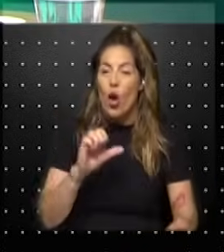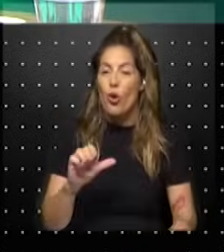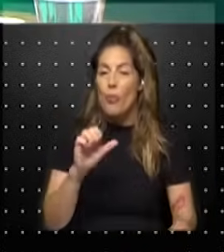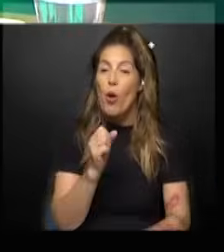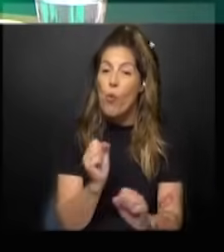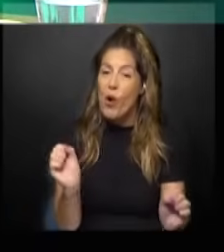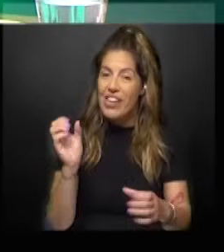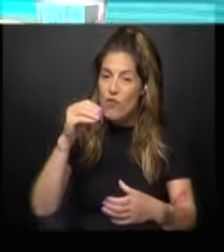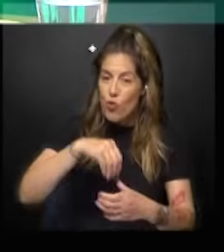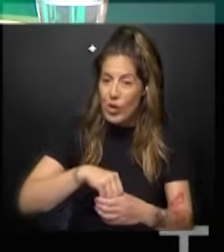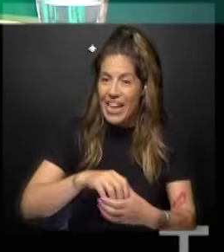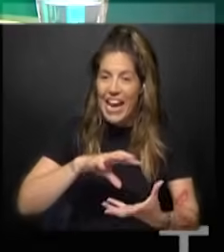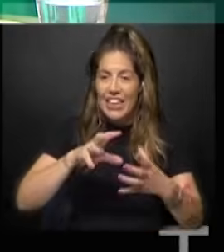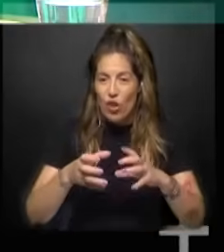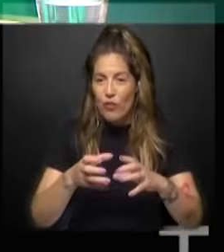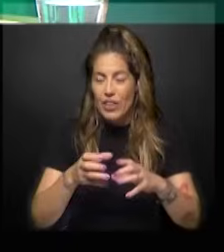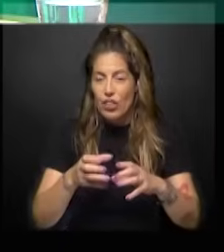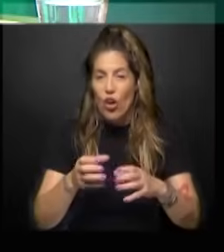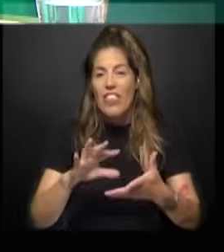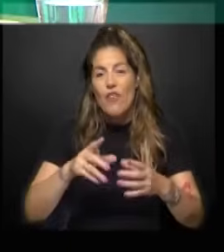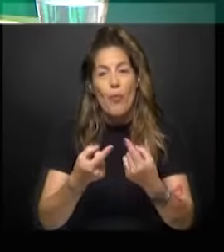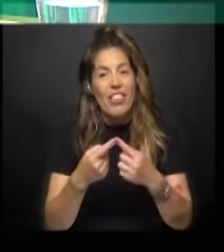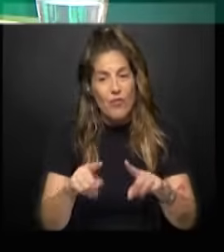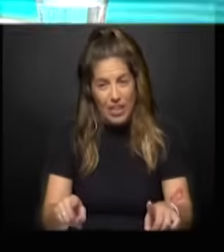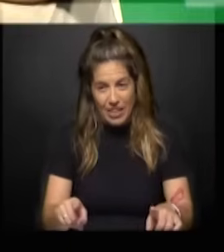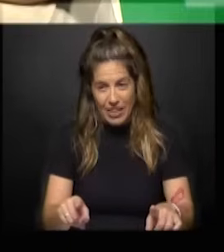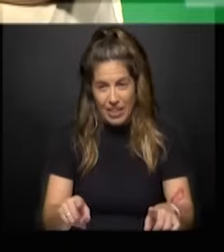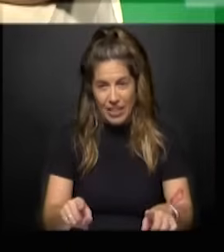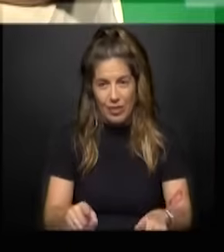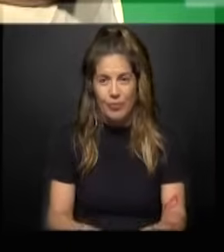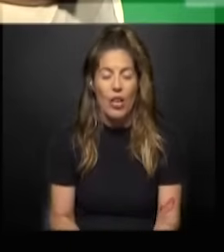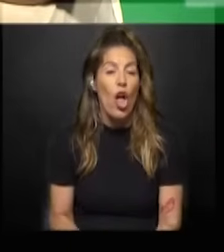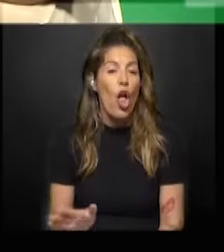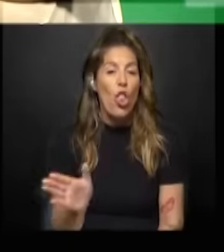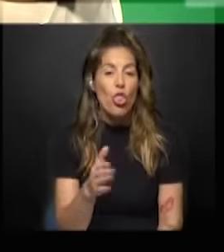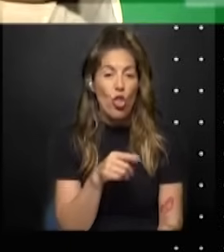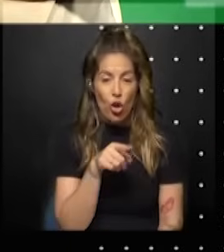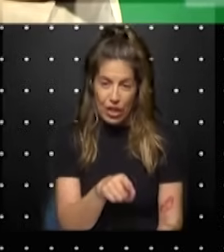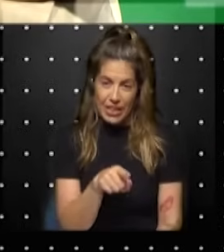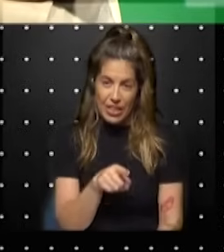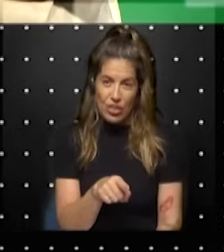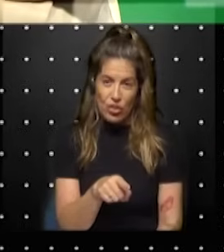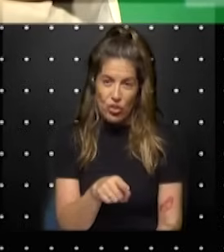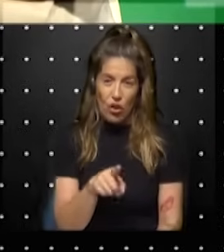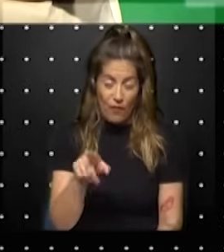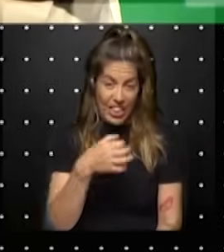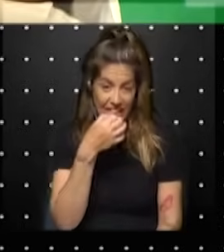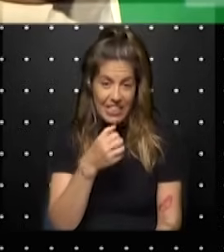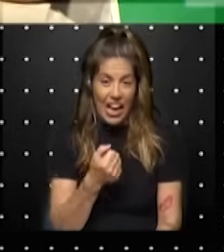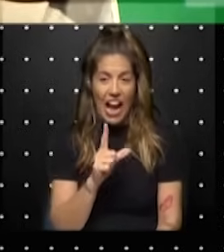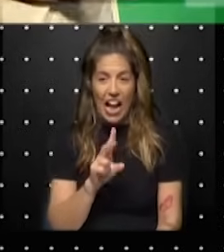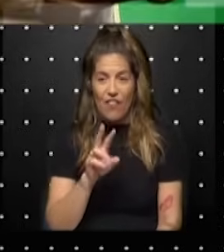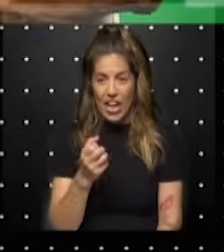pueden influir en este conflicto o incidir de otra manera, ¿no? Bueno, todo eso, como bien decía Álvaro hace un rato, está